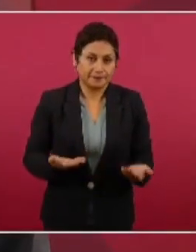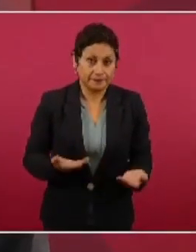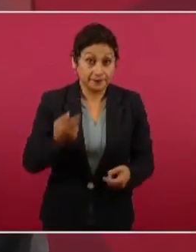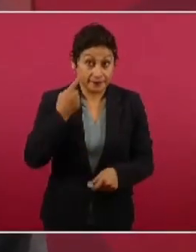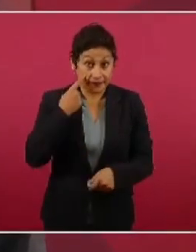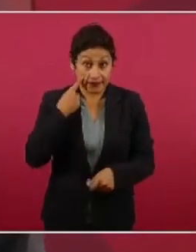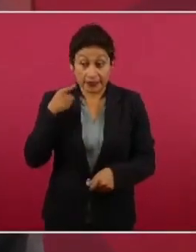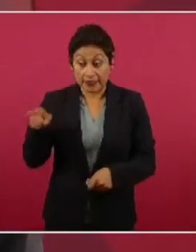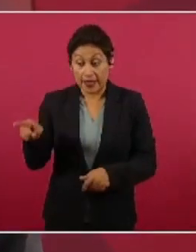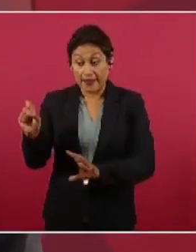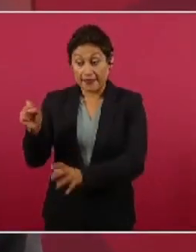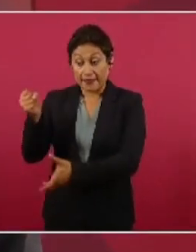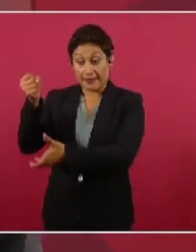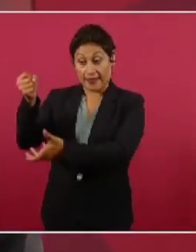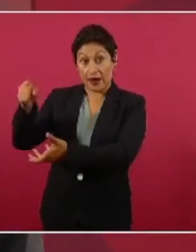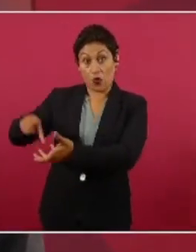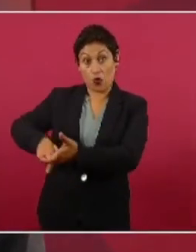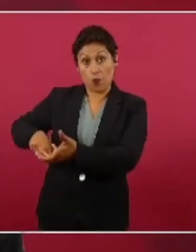una financiera,